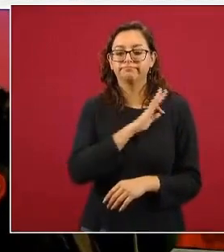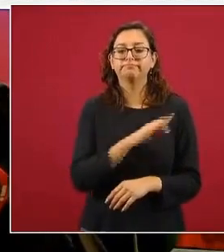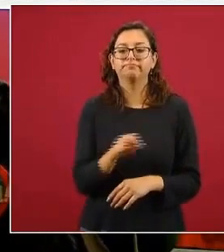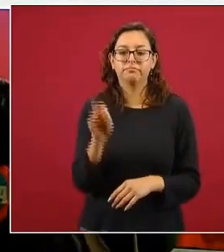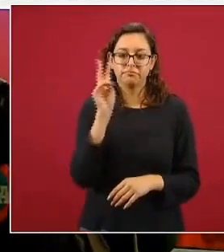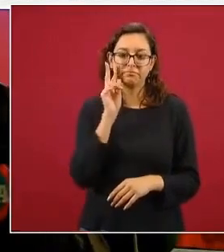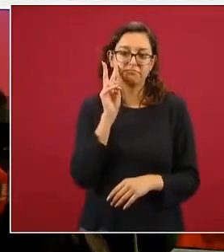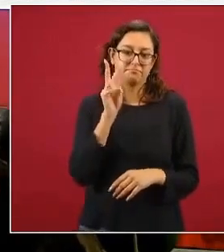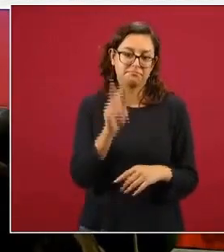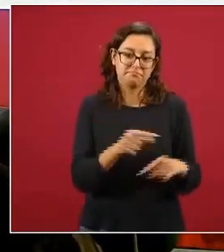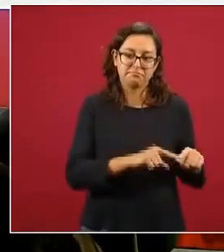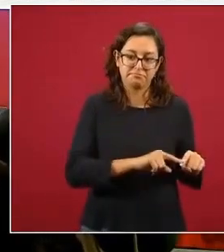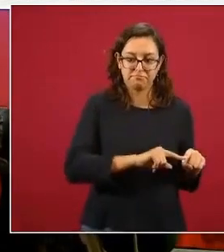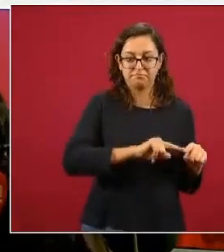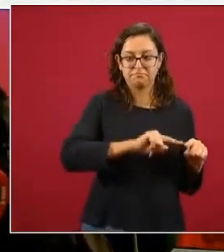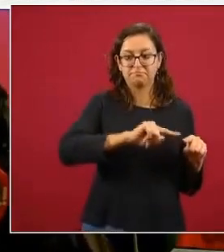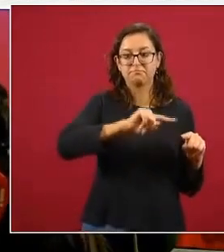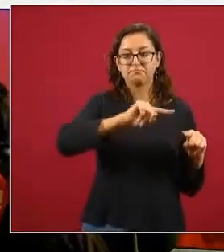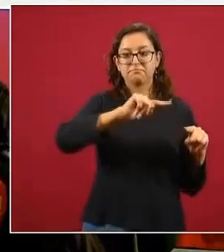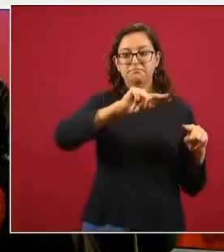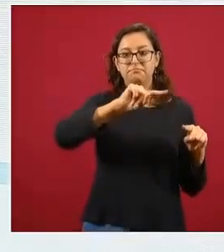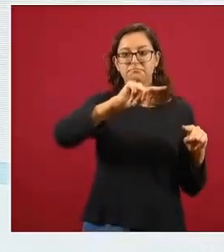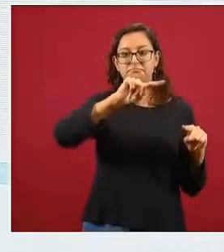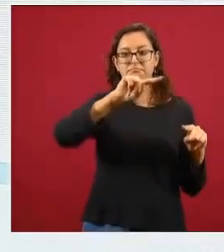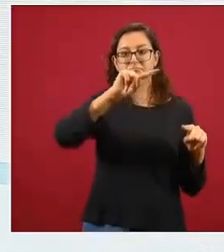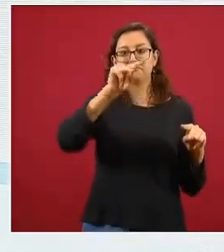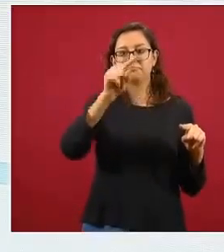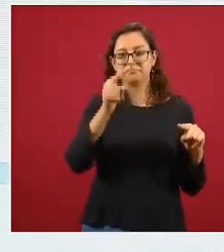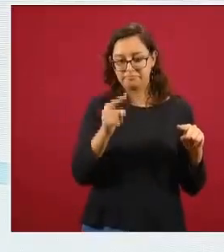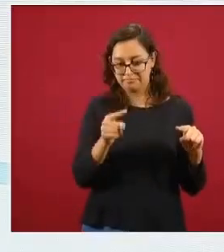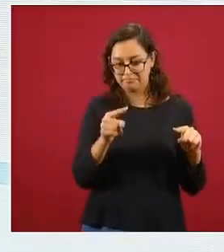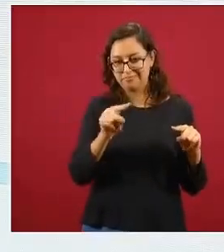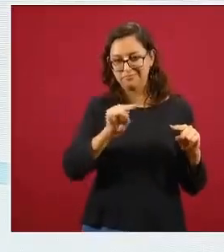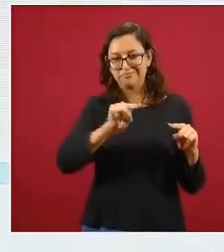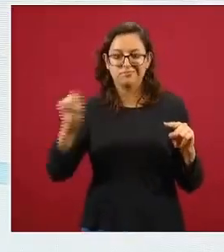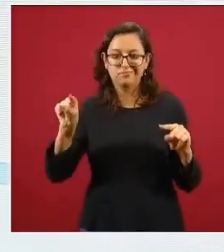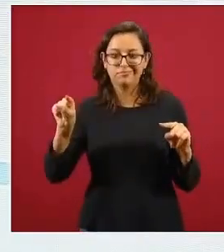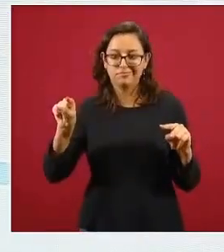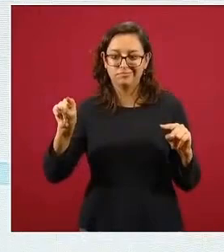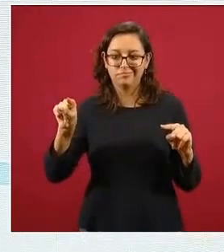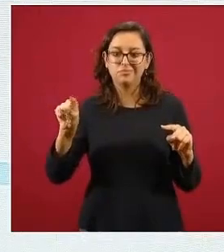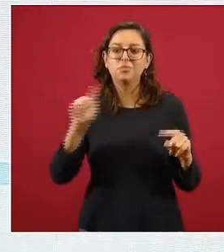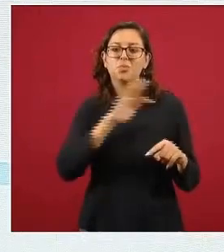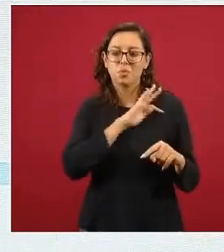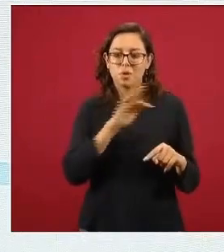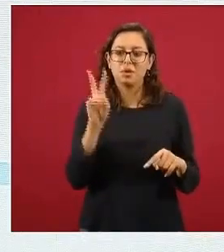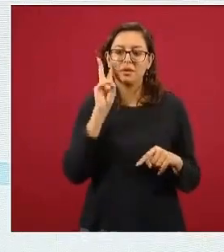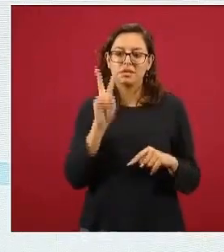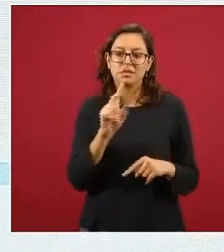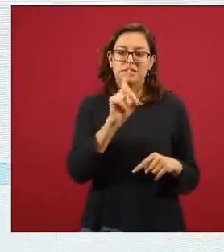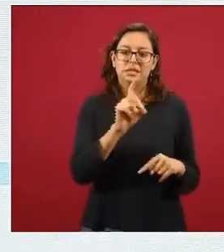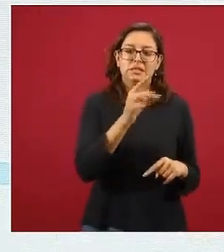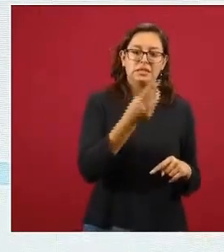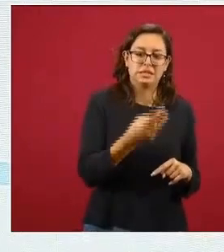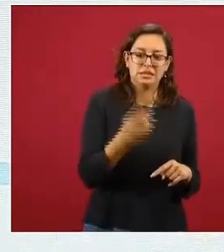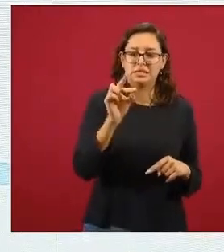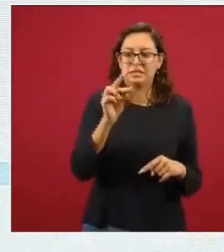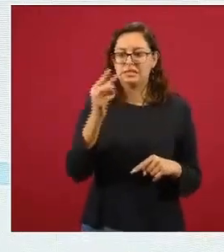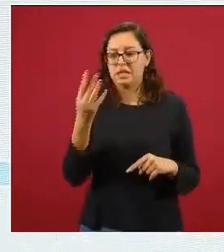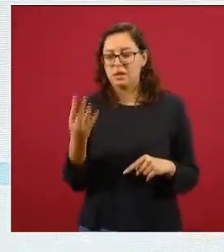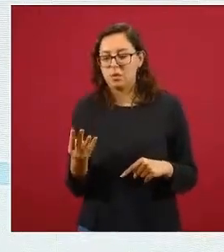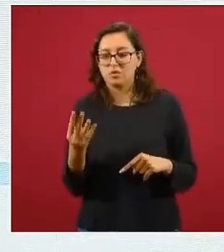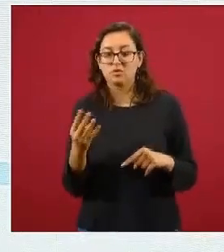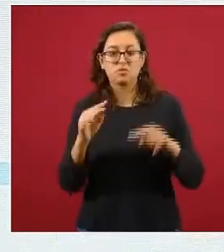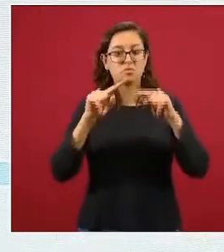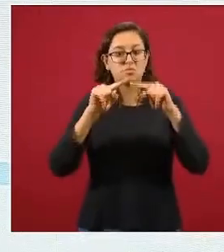gráfica, y en esta curva azul vemos justamente esto que comento. En las semanas 33 y 34